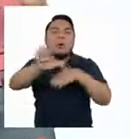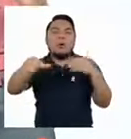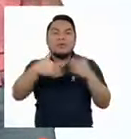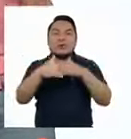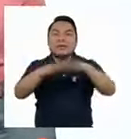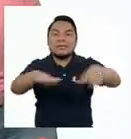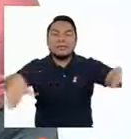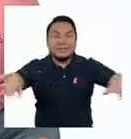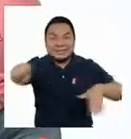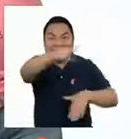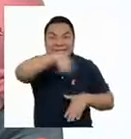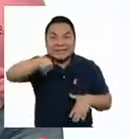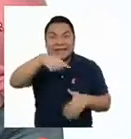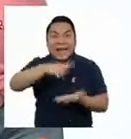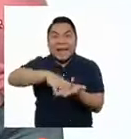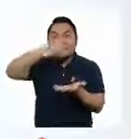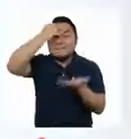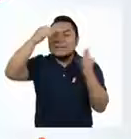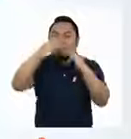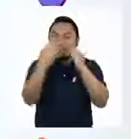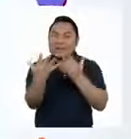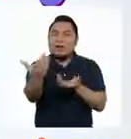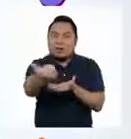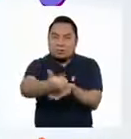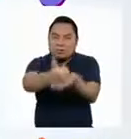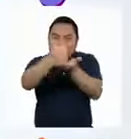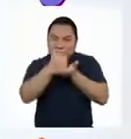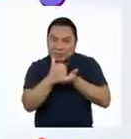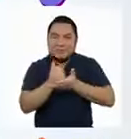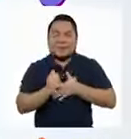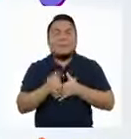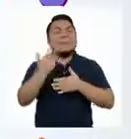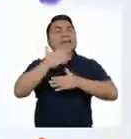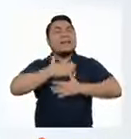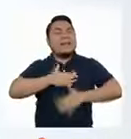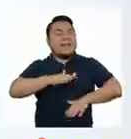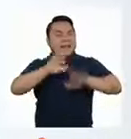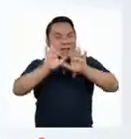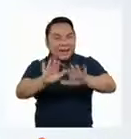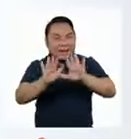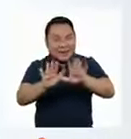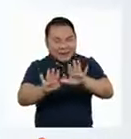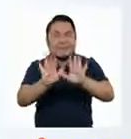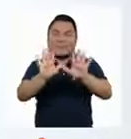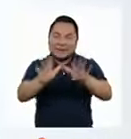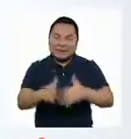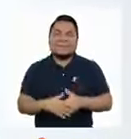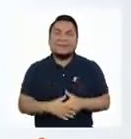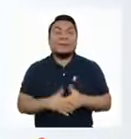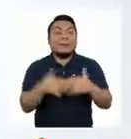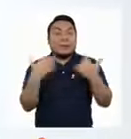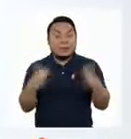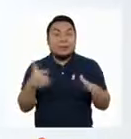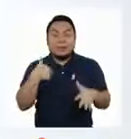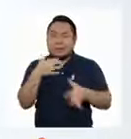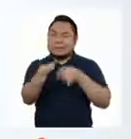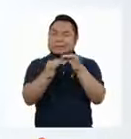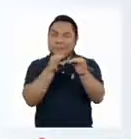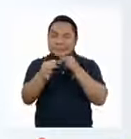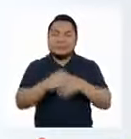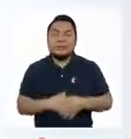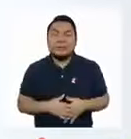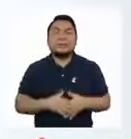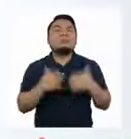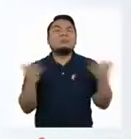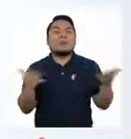los niños que vemos Aprendo en Casa. ¡Calma, calma, mis pequeños exploradores! Ya les explico.